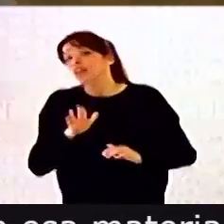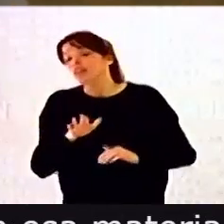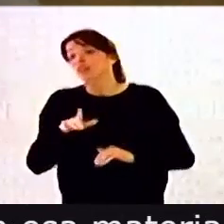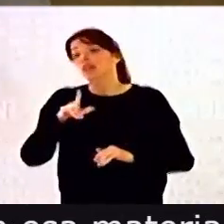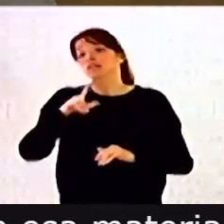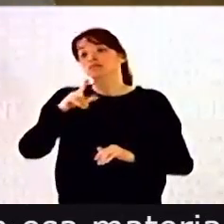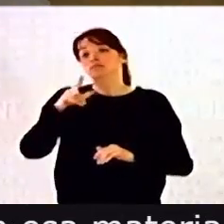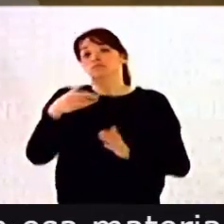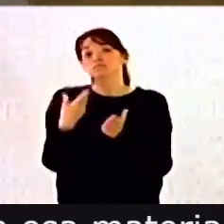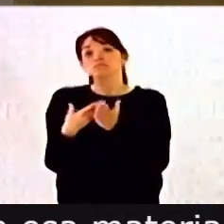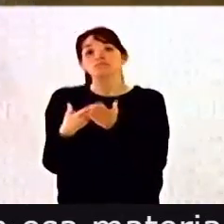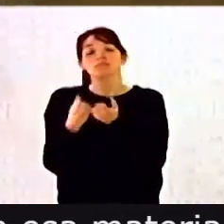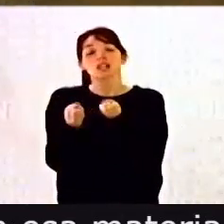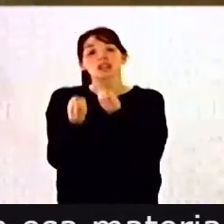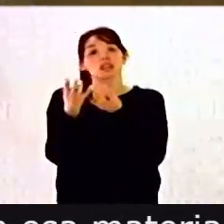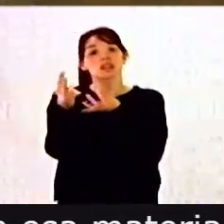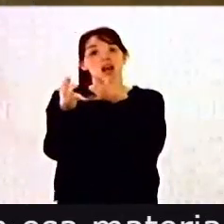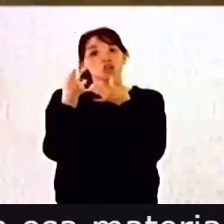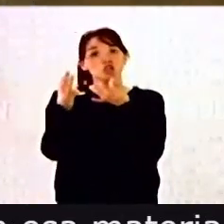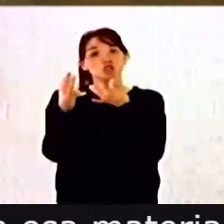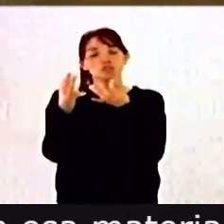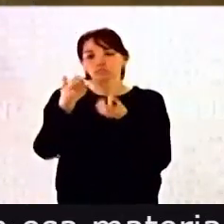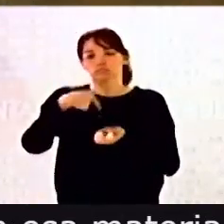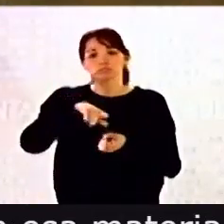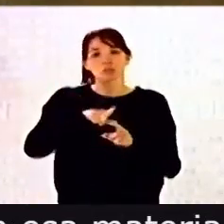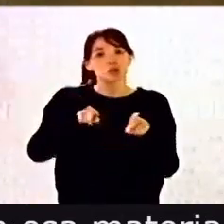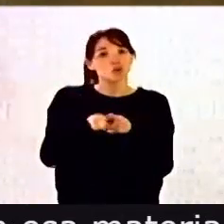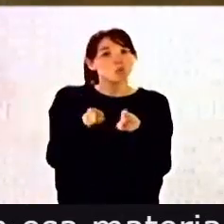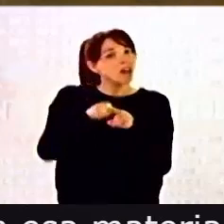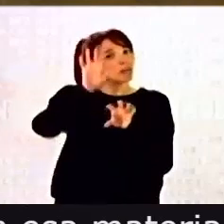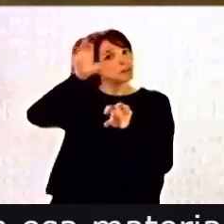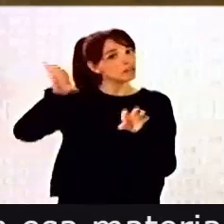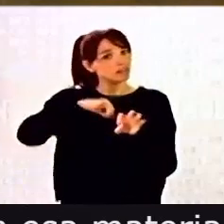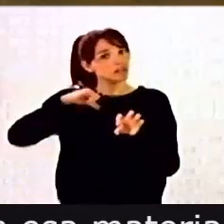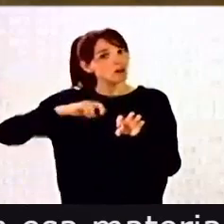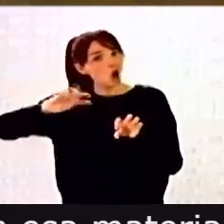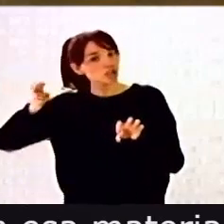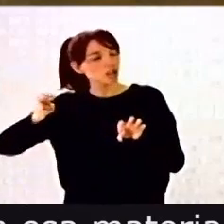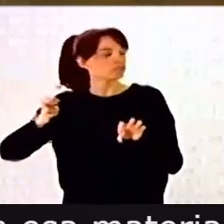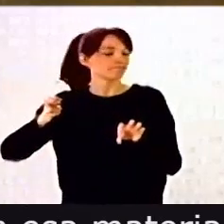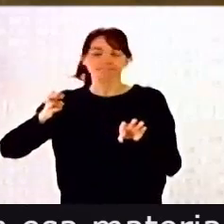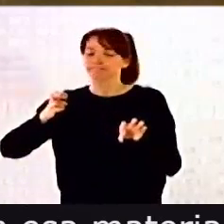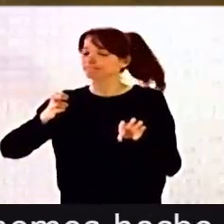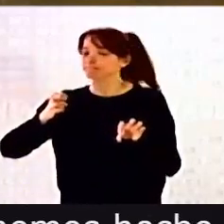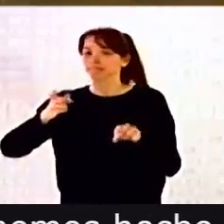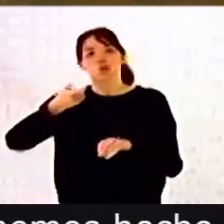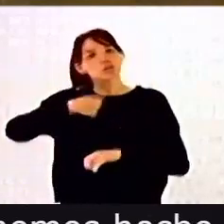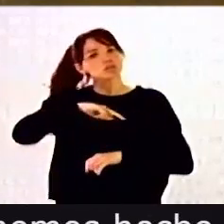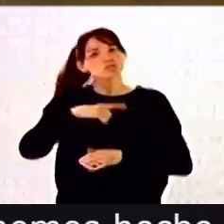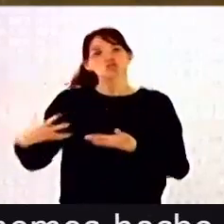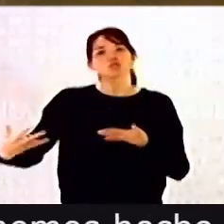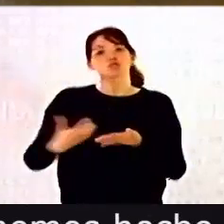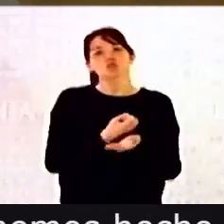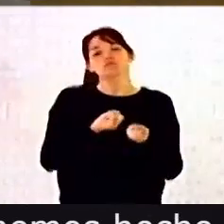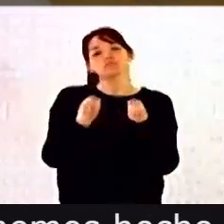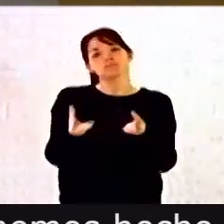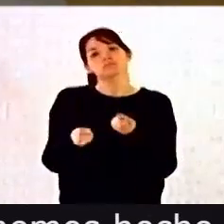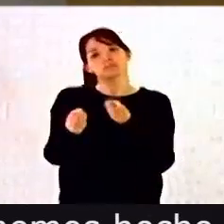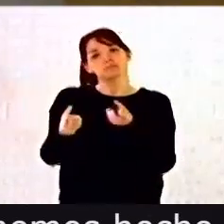proporcionar los datos, nosotros no hemos hecho como otras comunidades autónomas. Nosotros hemos dado todos los datos desde el